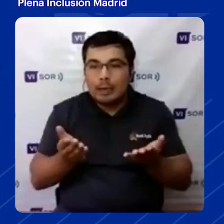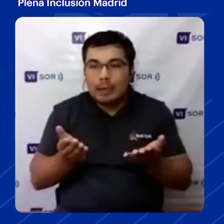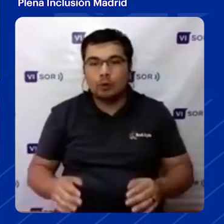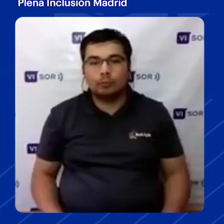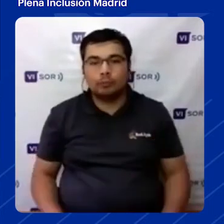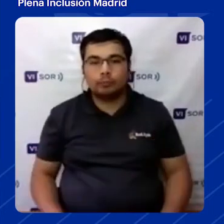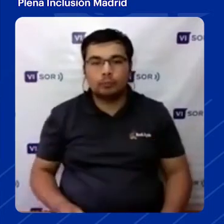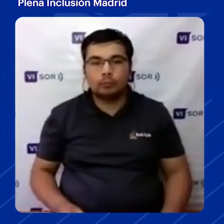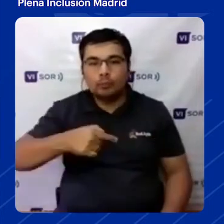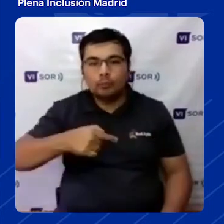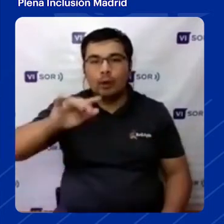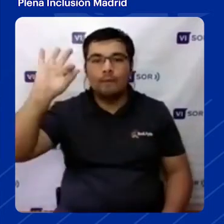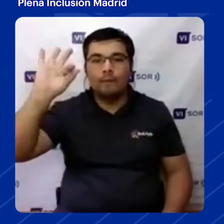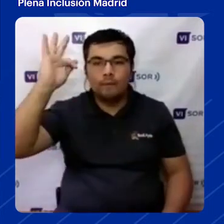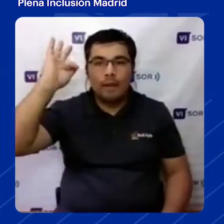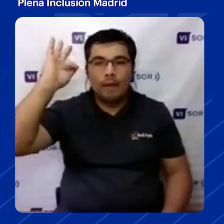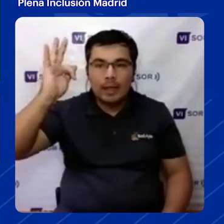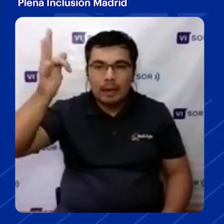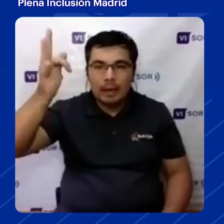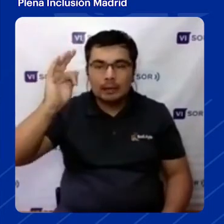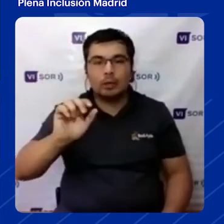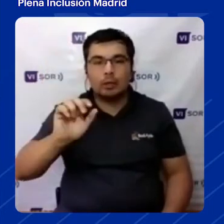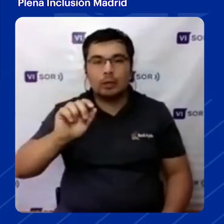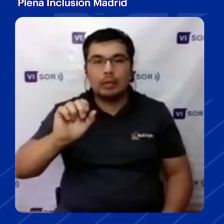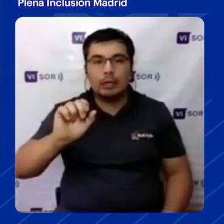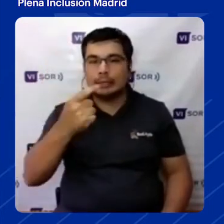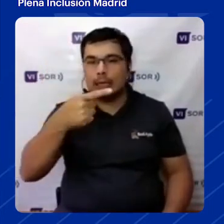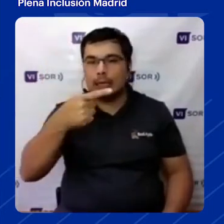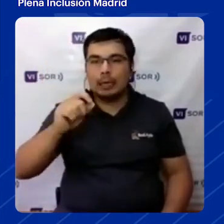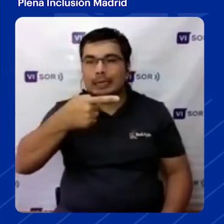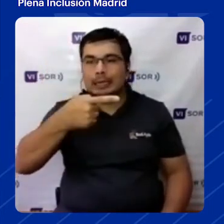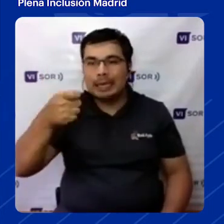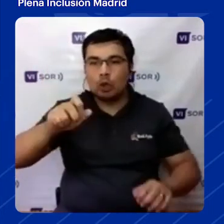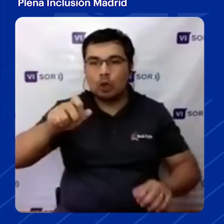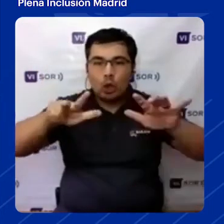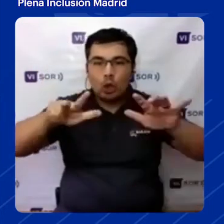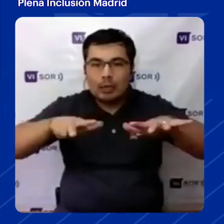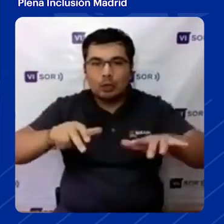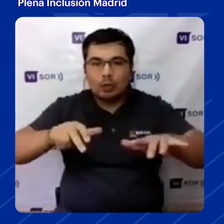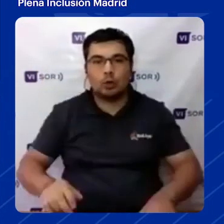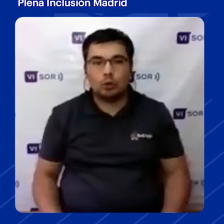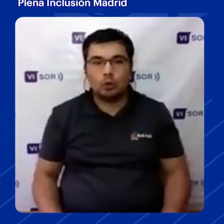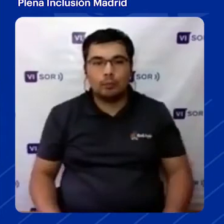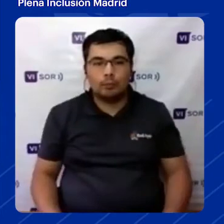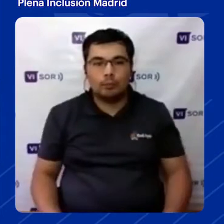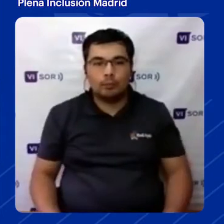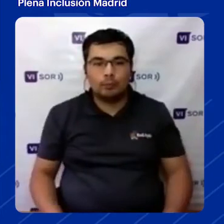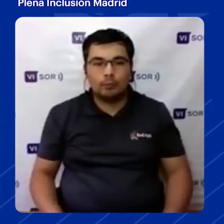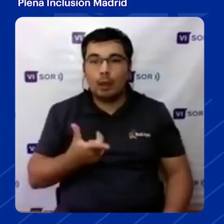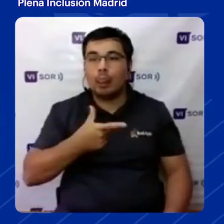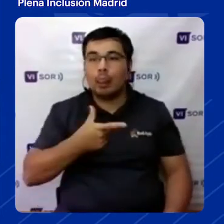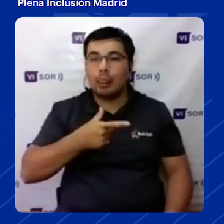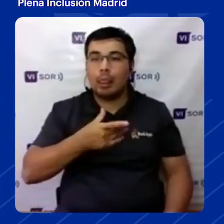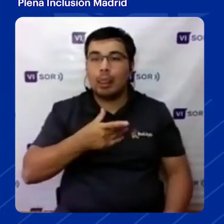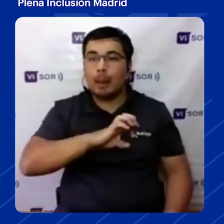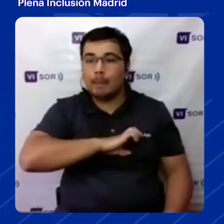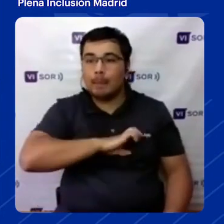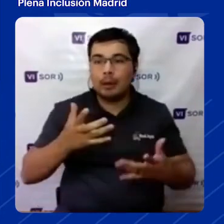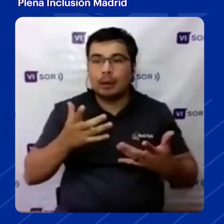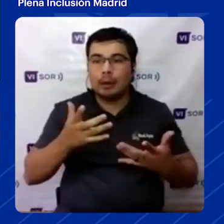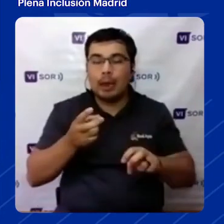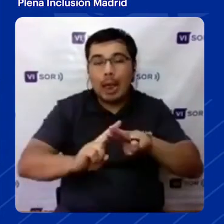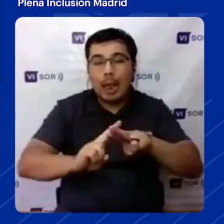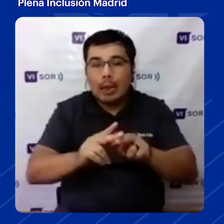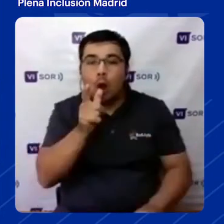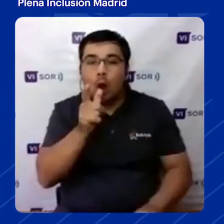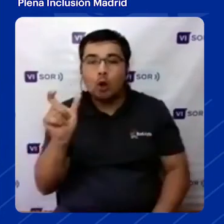118 asociaciones, 14 de ellas forman parte de este servicio y es muy similar, pues, el concepto pues, del que van a desarrollar